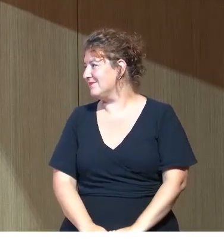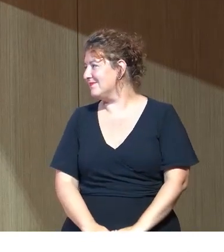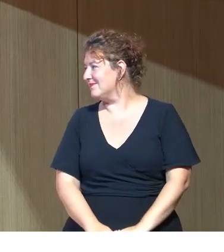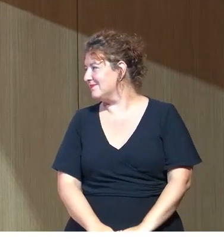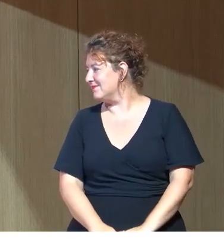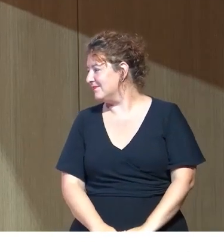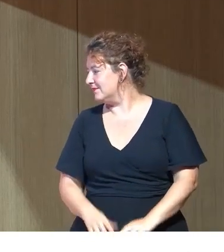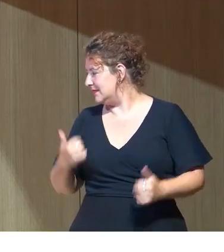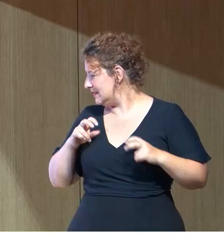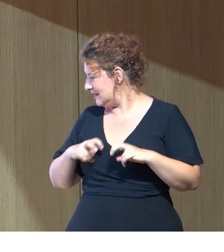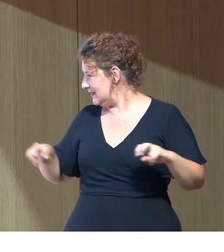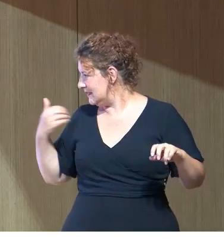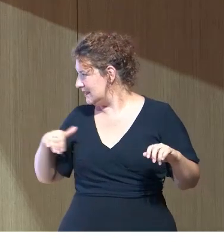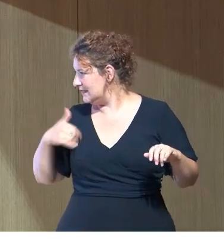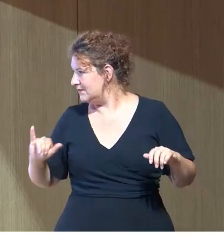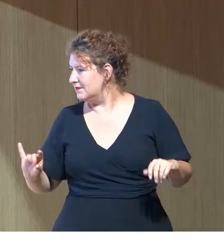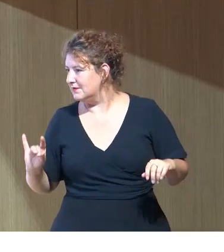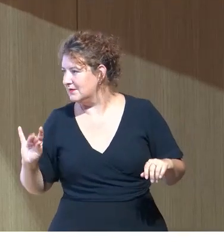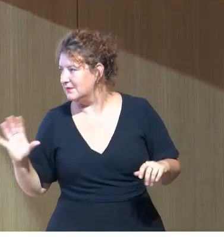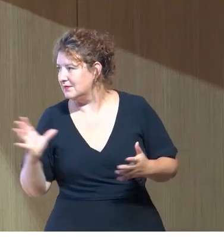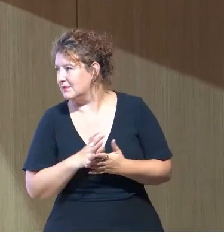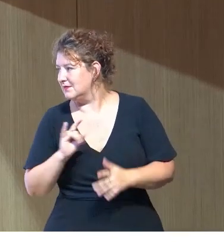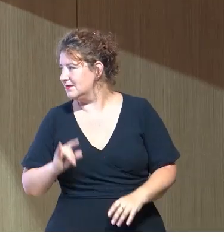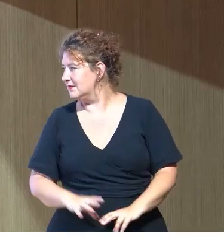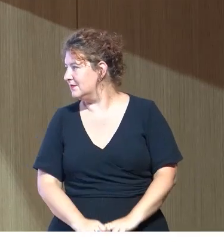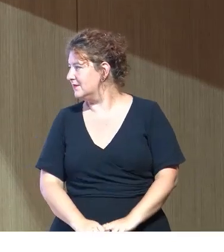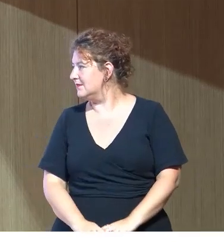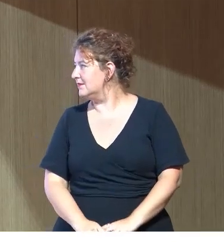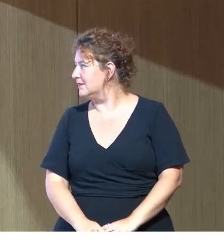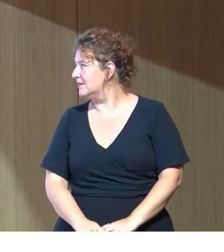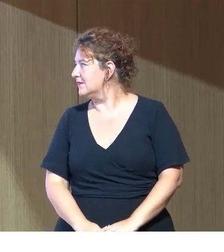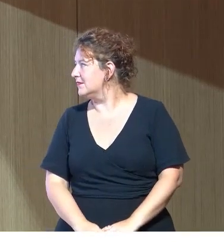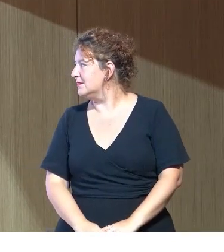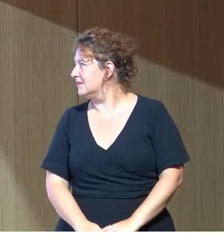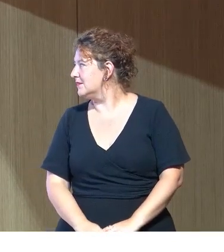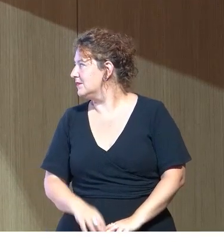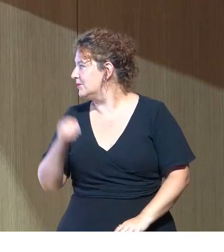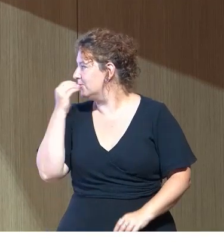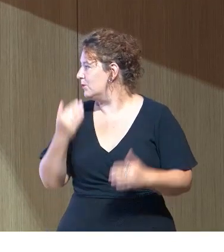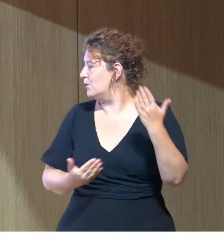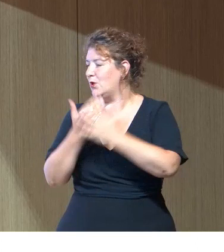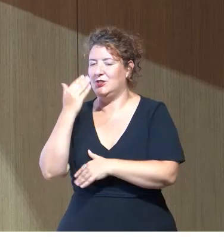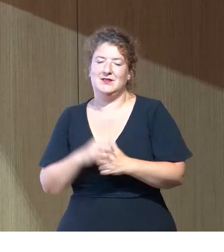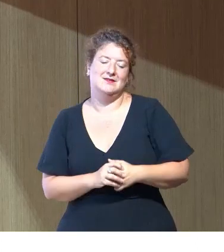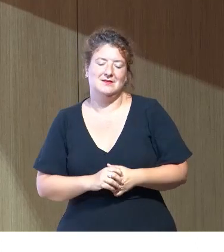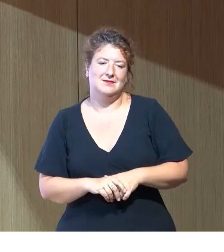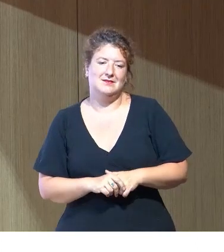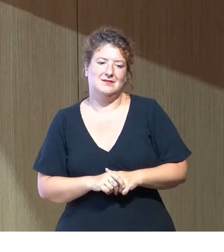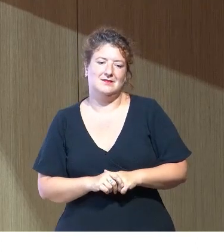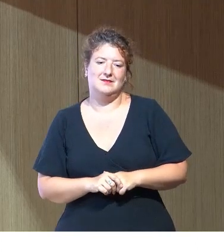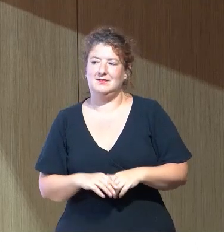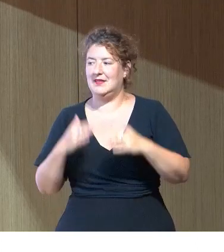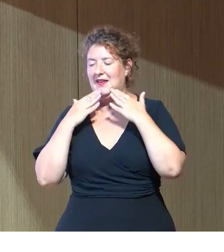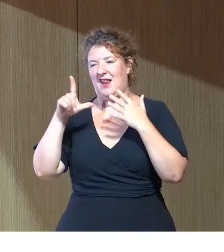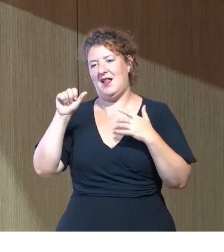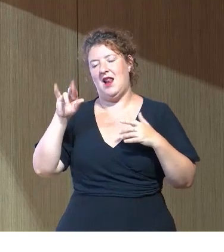bien estamos muy bien Bueno buenos días a todos y todas gracias lari por por